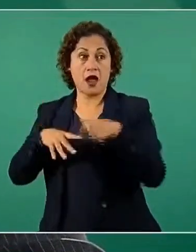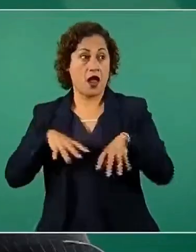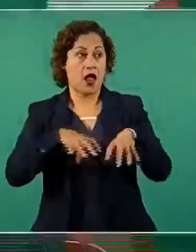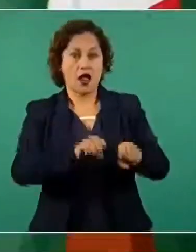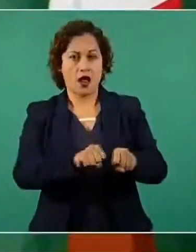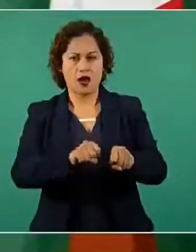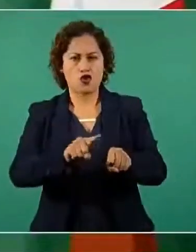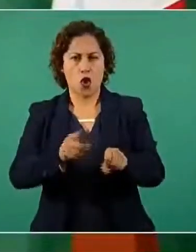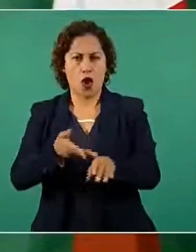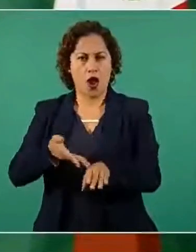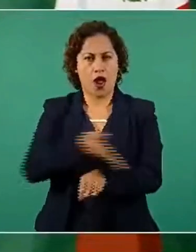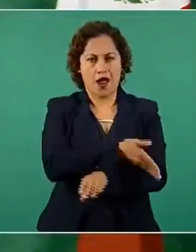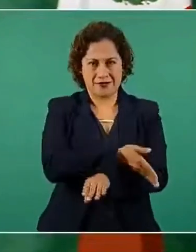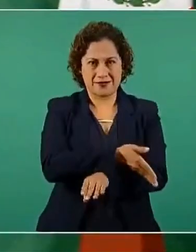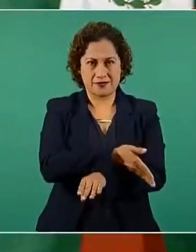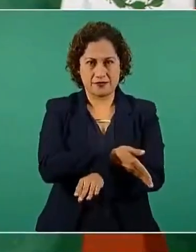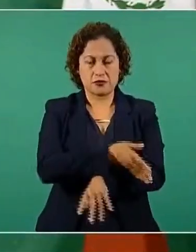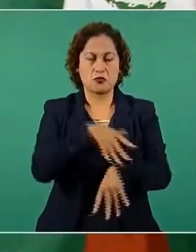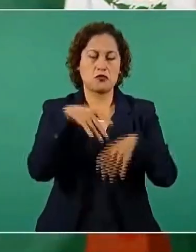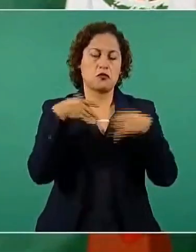No creernos